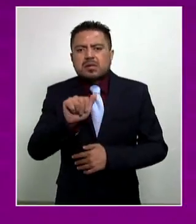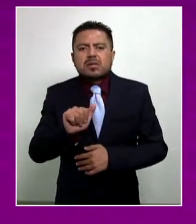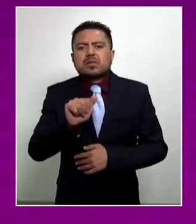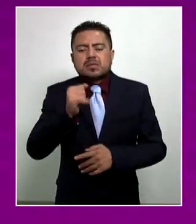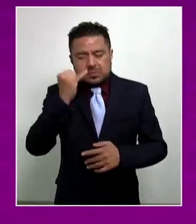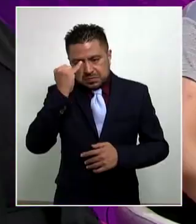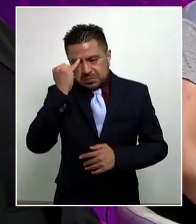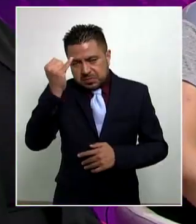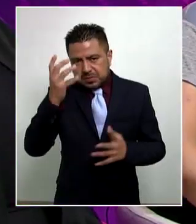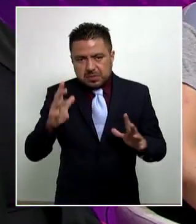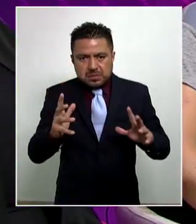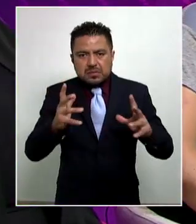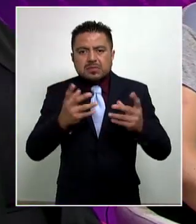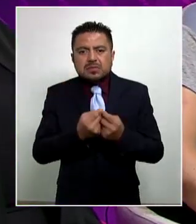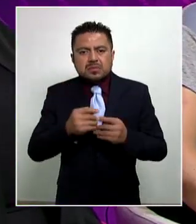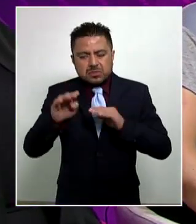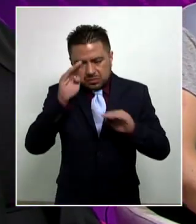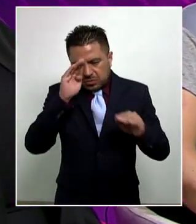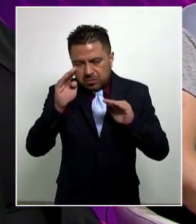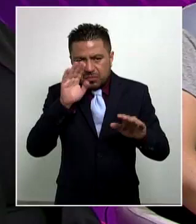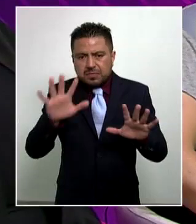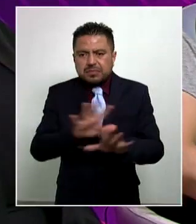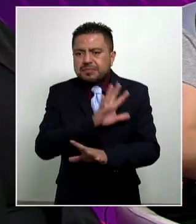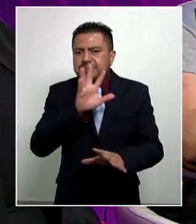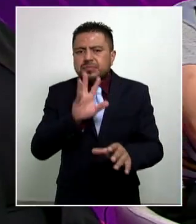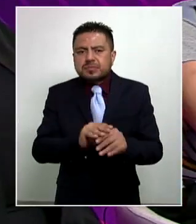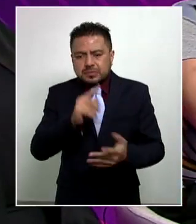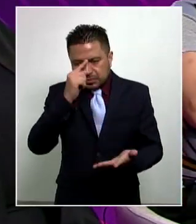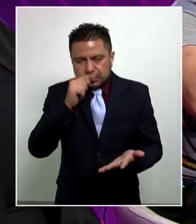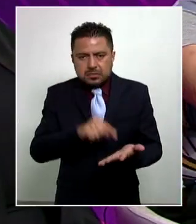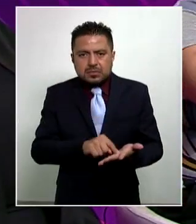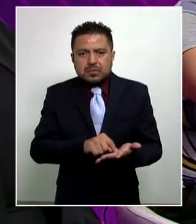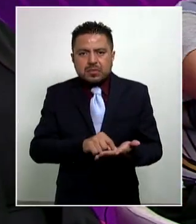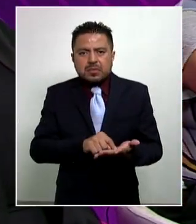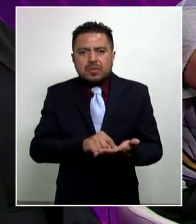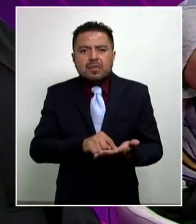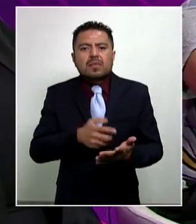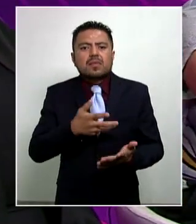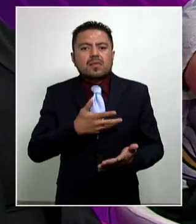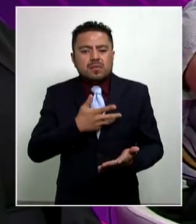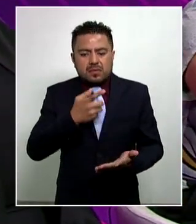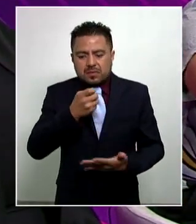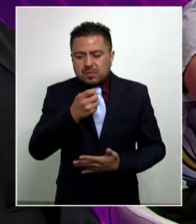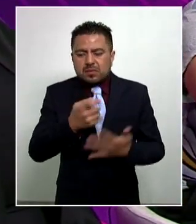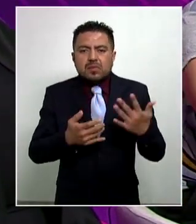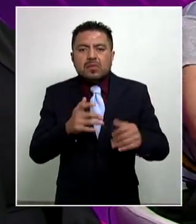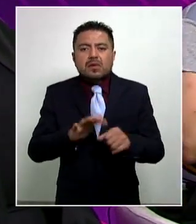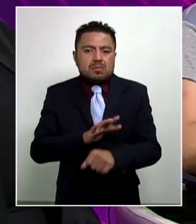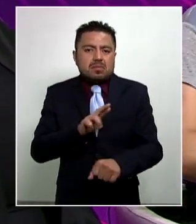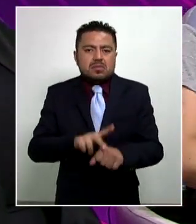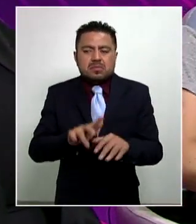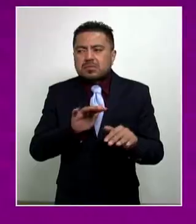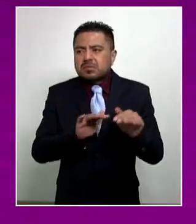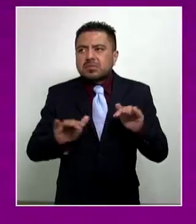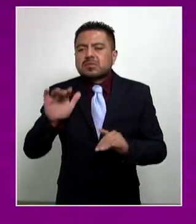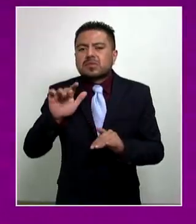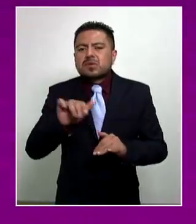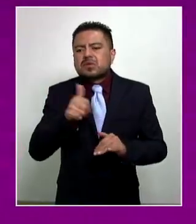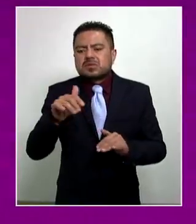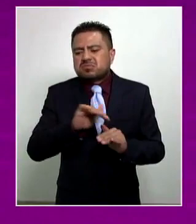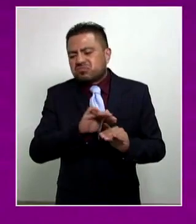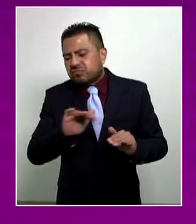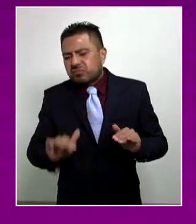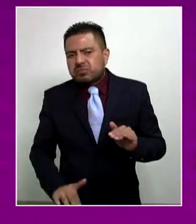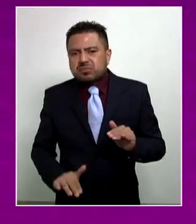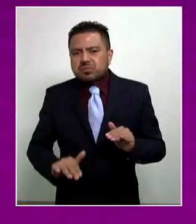esa idea, y sobre todo el racismo cree que hay unos que son superiores y otros que son